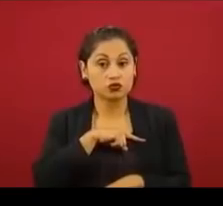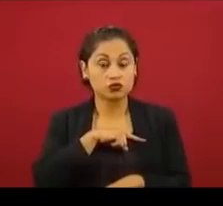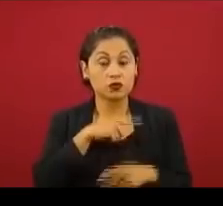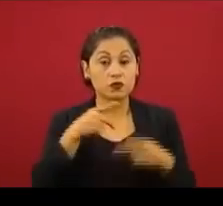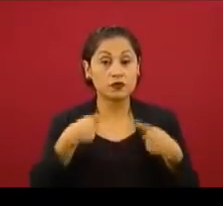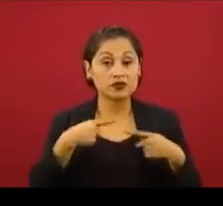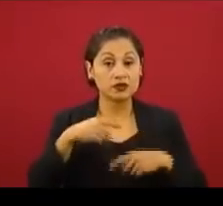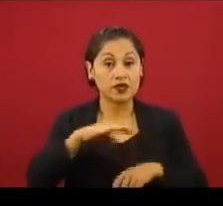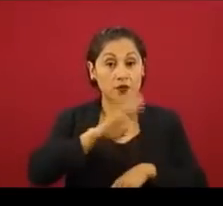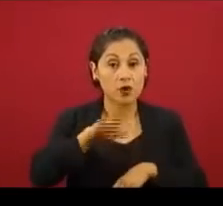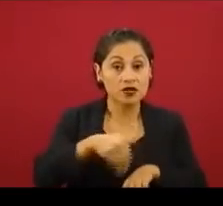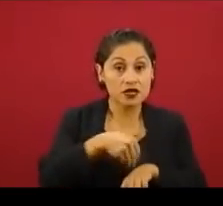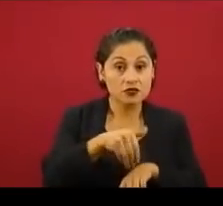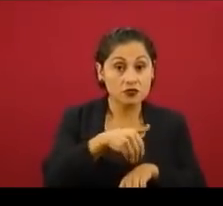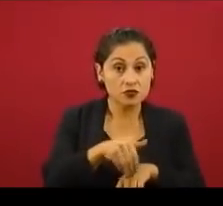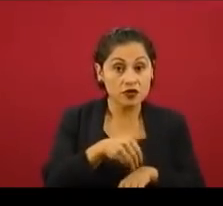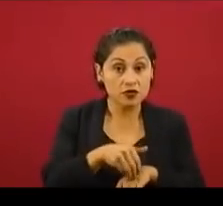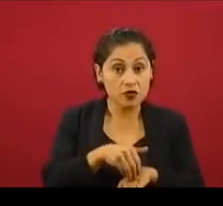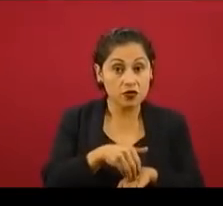difuntos.